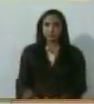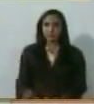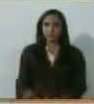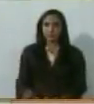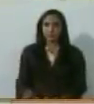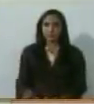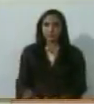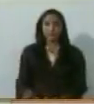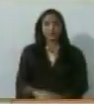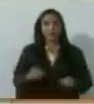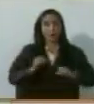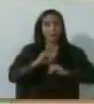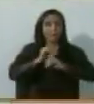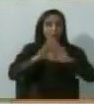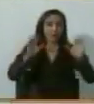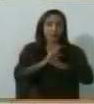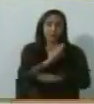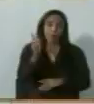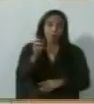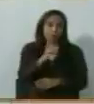pueden morir inocentes que no saben nada,